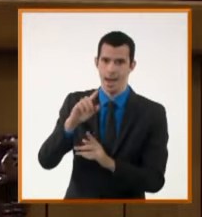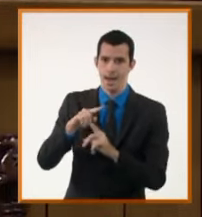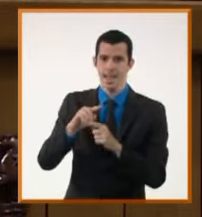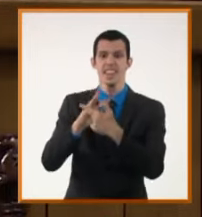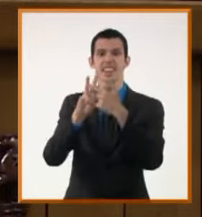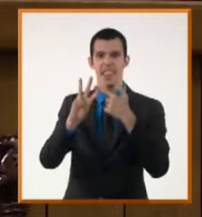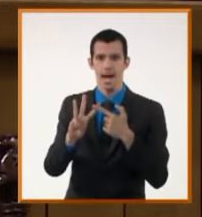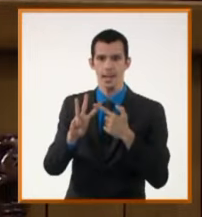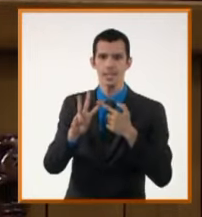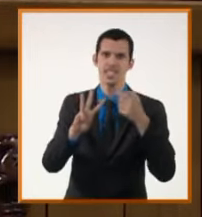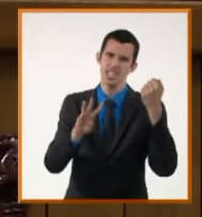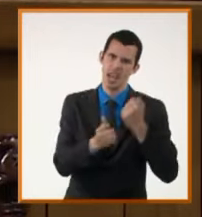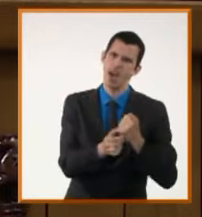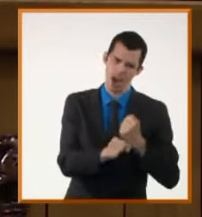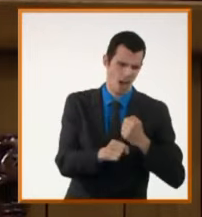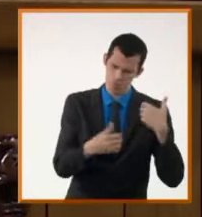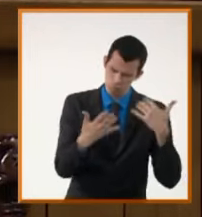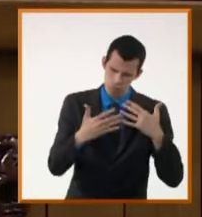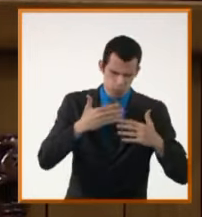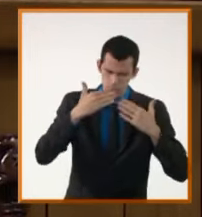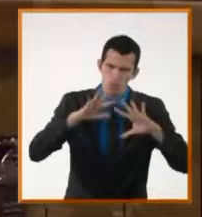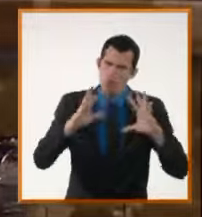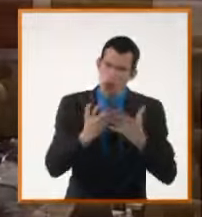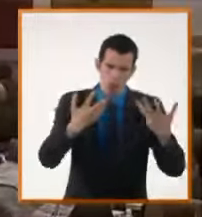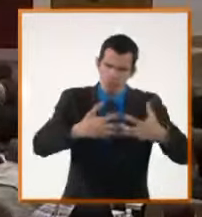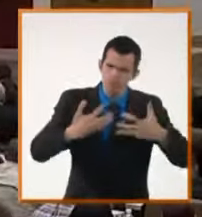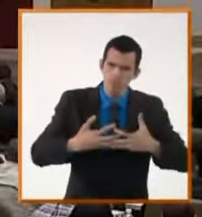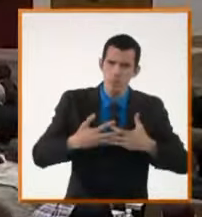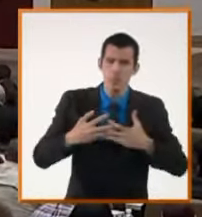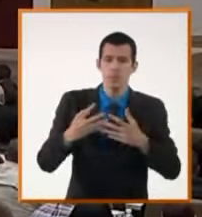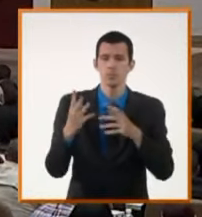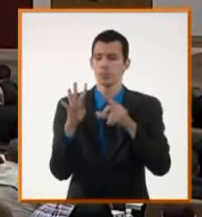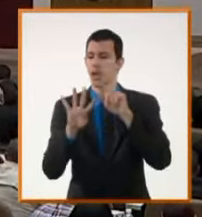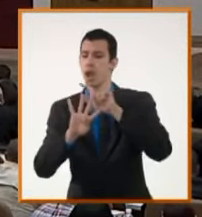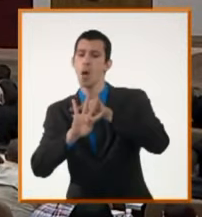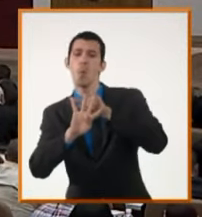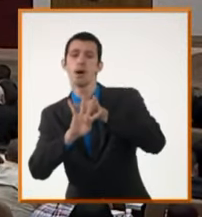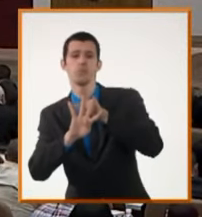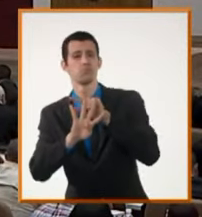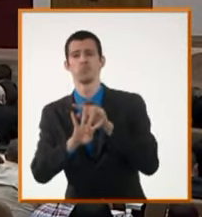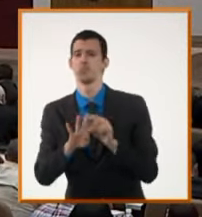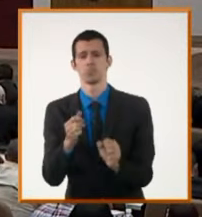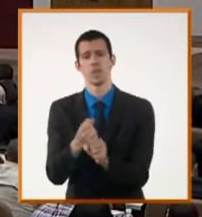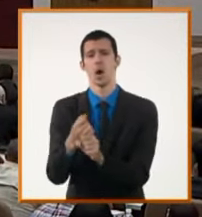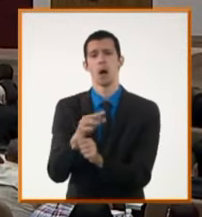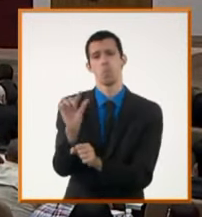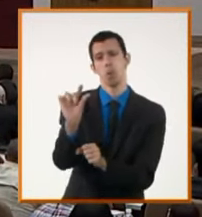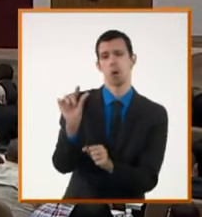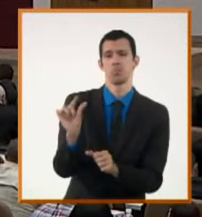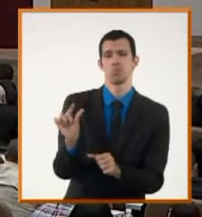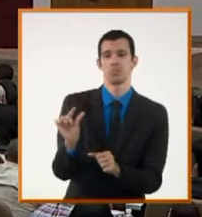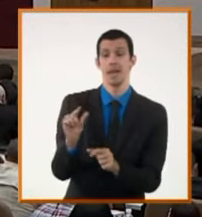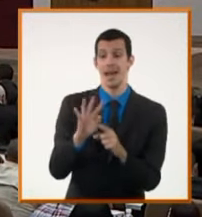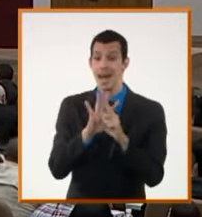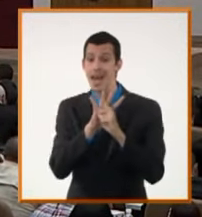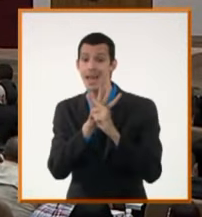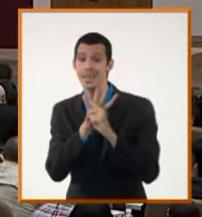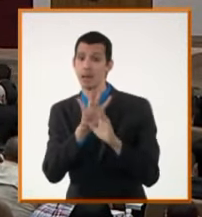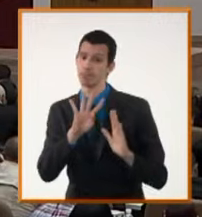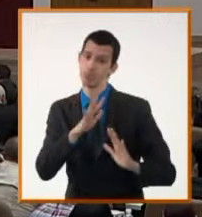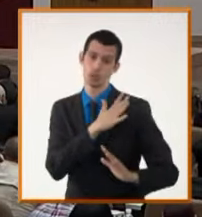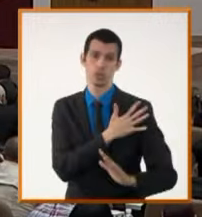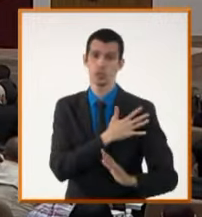resolverlo. Aquí el que produce, la estructura que produzca, los colectivos, eso no lo pueden afectar. Y tienen que beneficiarse por lo que